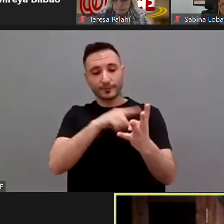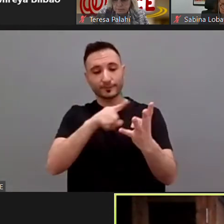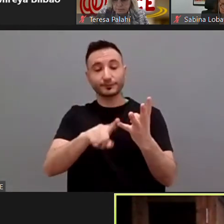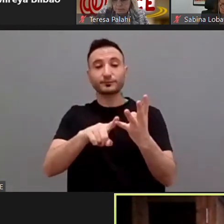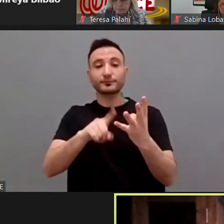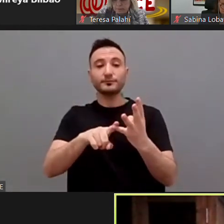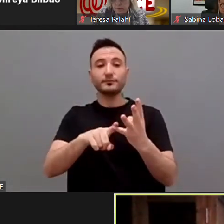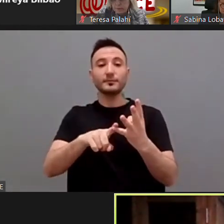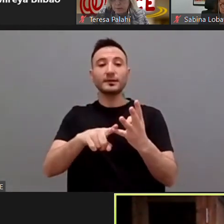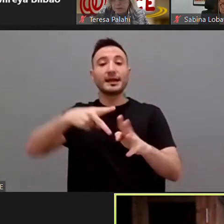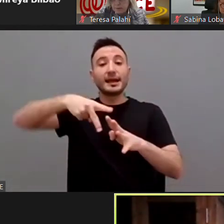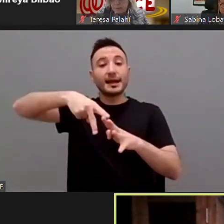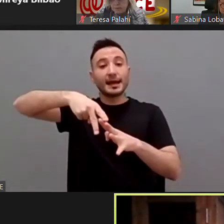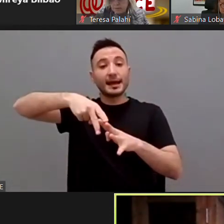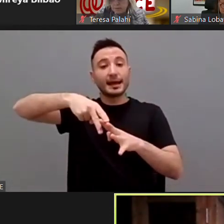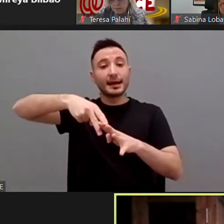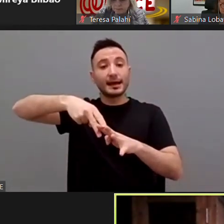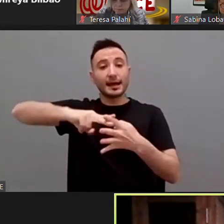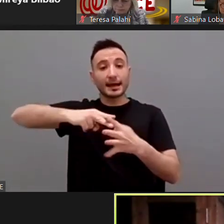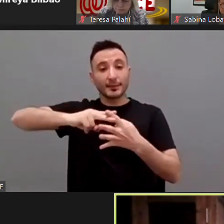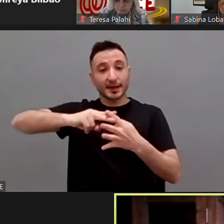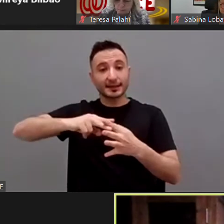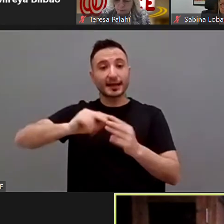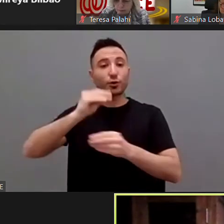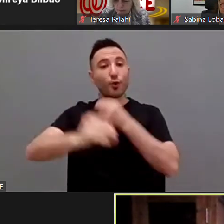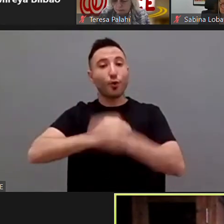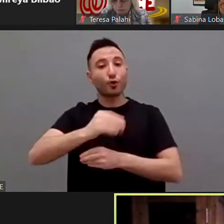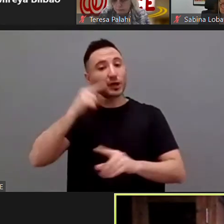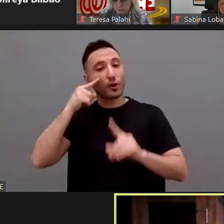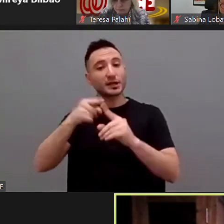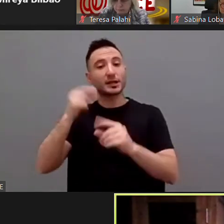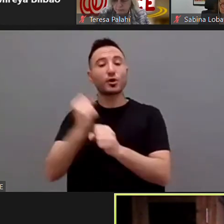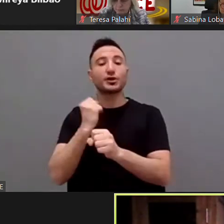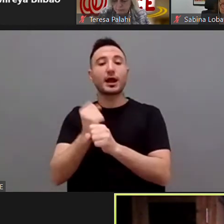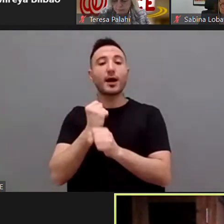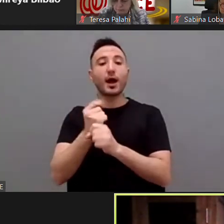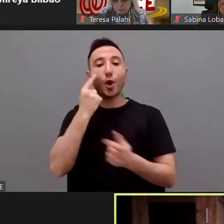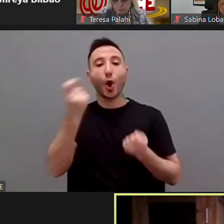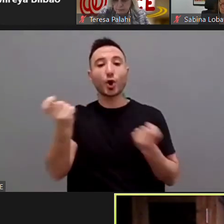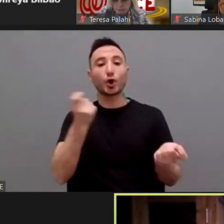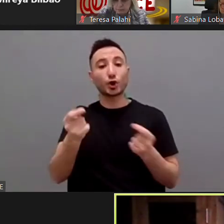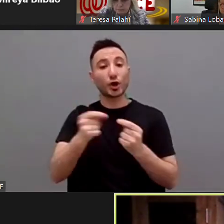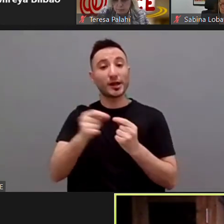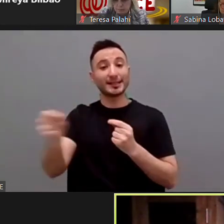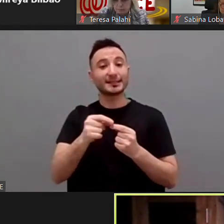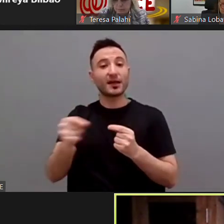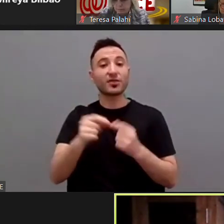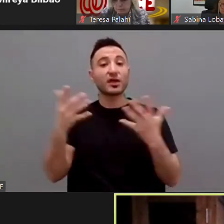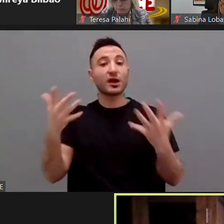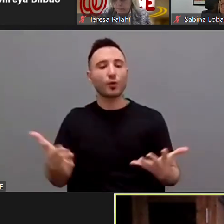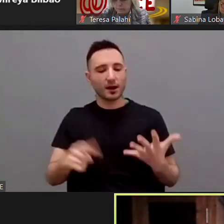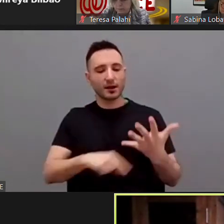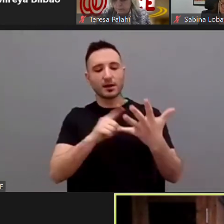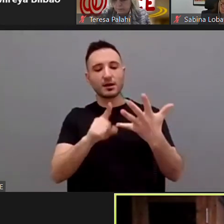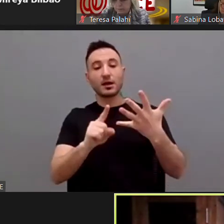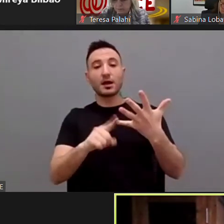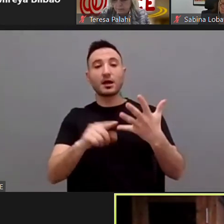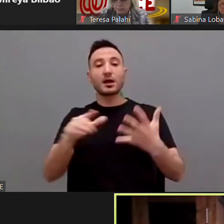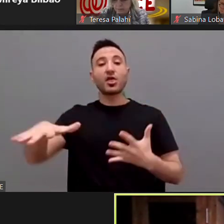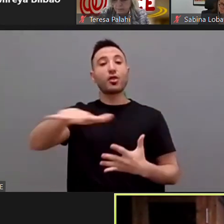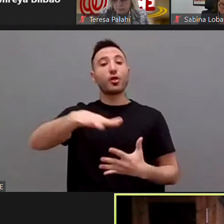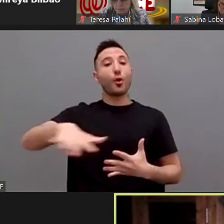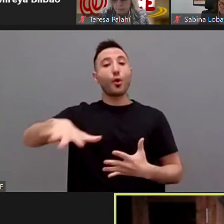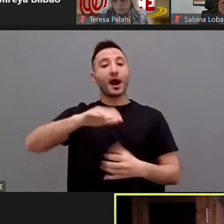medios que va a utilizar el empresario para el control del trabajo a distancia, el lugar de trabajo elegido por el